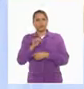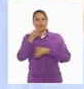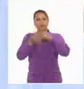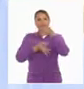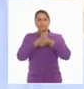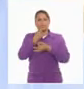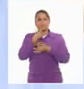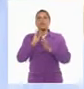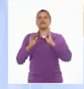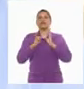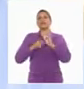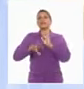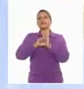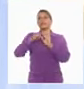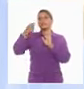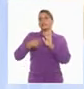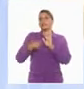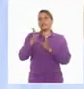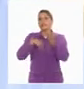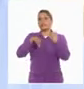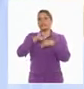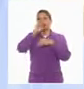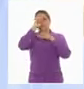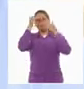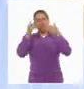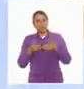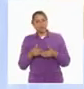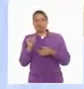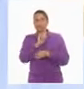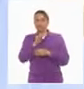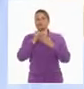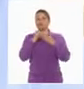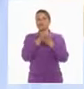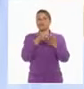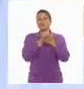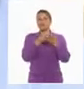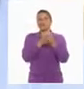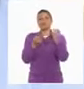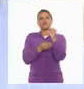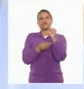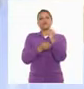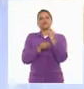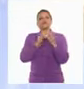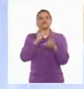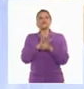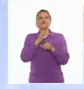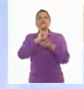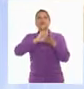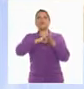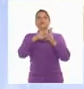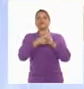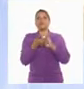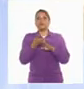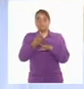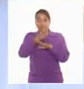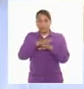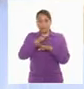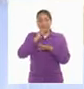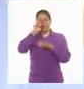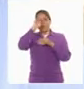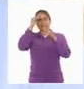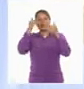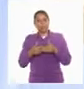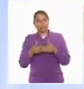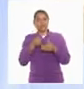legal, el Ministerio de Salud Pública ha estado fortaleciéndose a partir de un anteproyecto de ley de salud pública que pronto debe